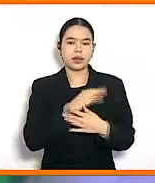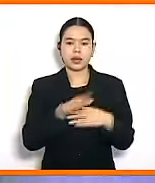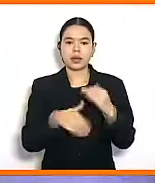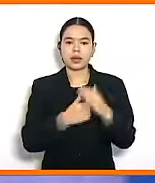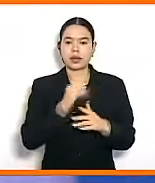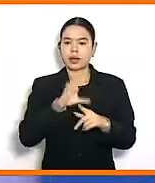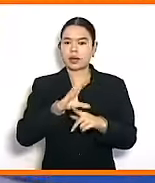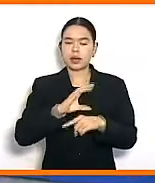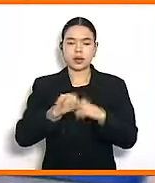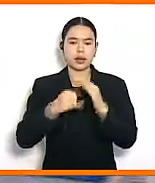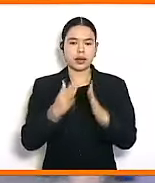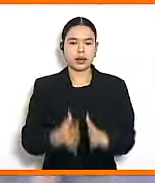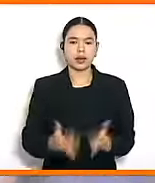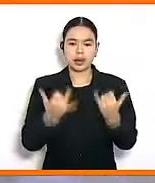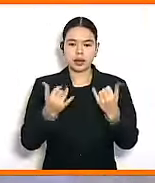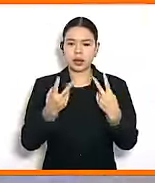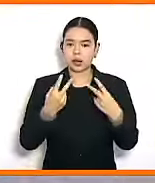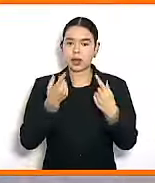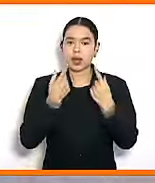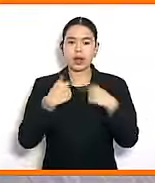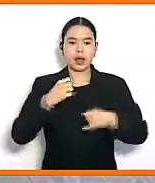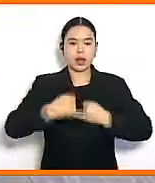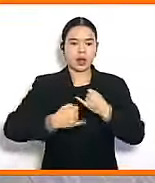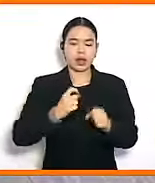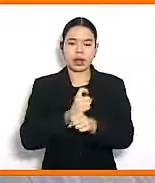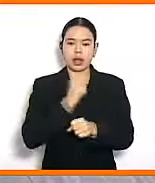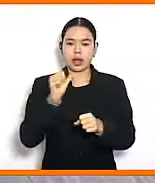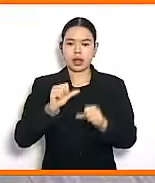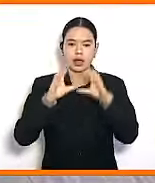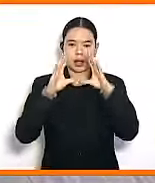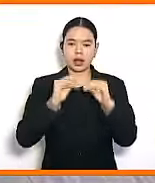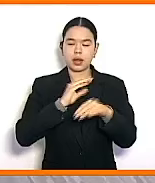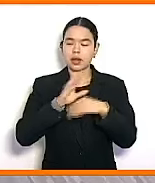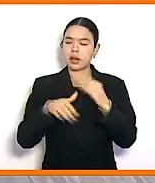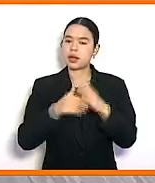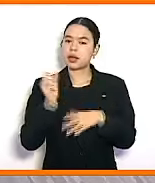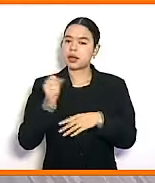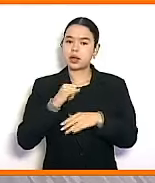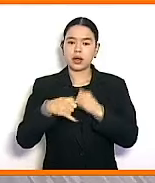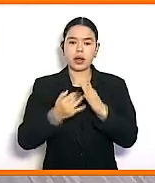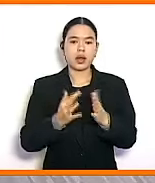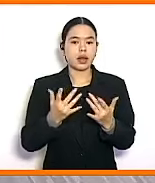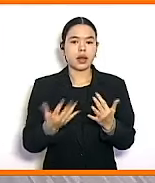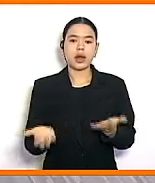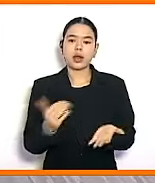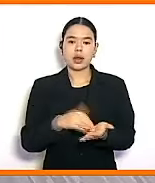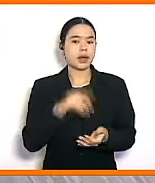cada uno de nuestros jugadores que lograron ganar en esta noche. Así es, Marbella, querido jugador, te esperamos